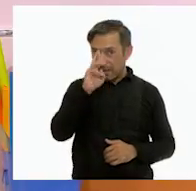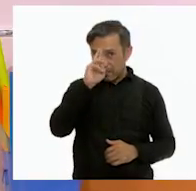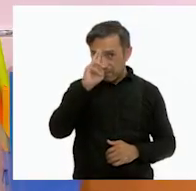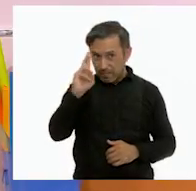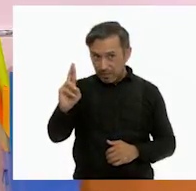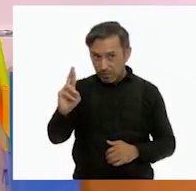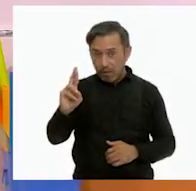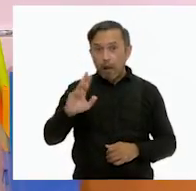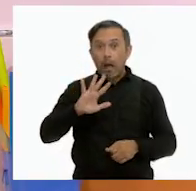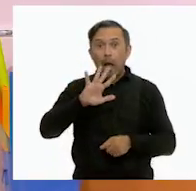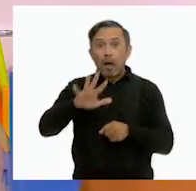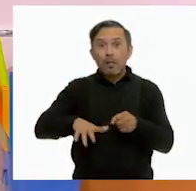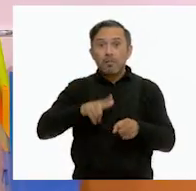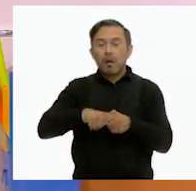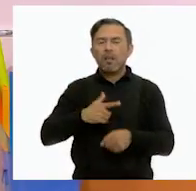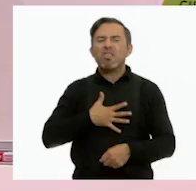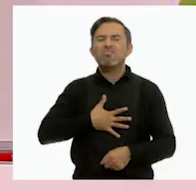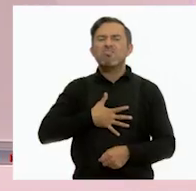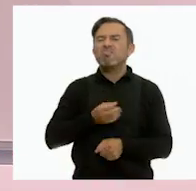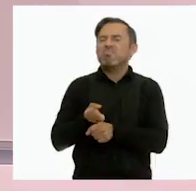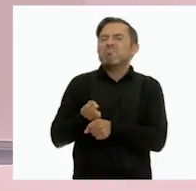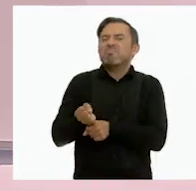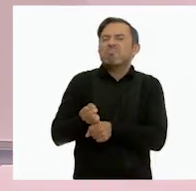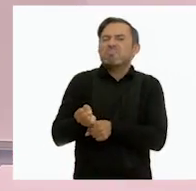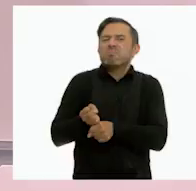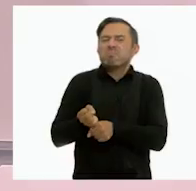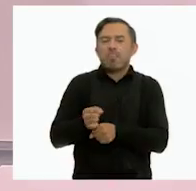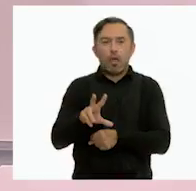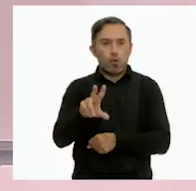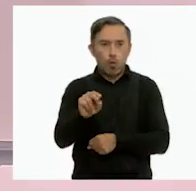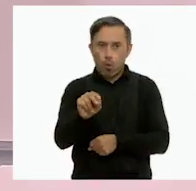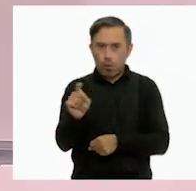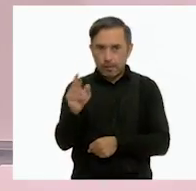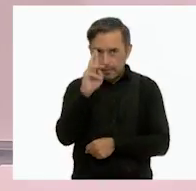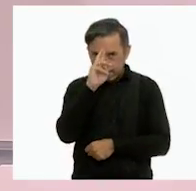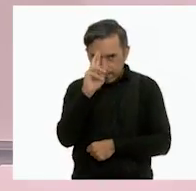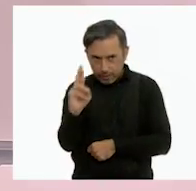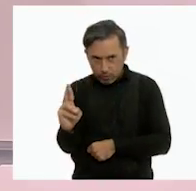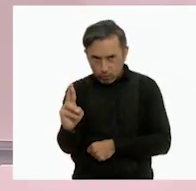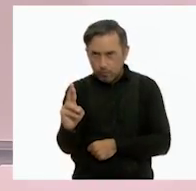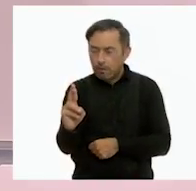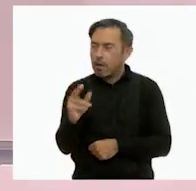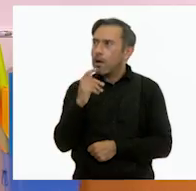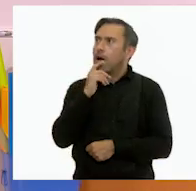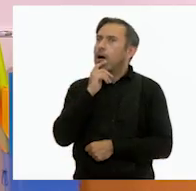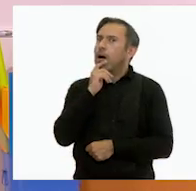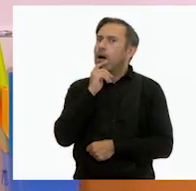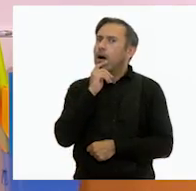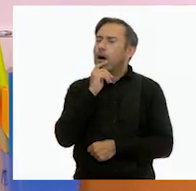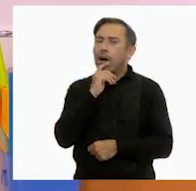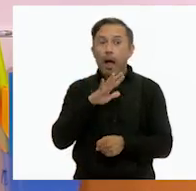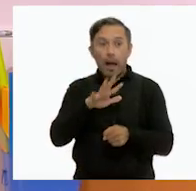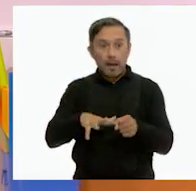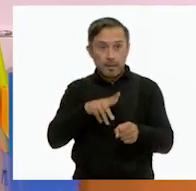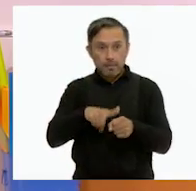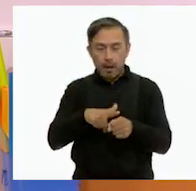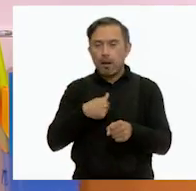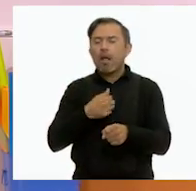los animales. Respeto y no molesto a los animales. ¿Dónde